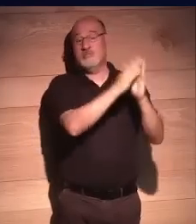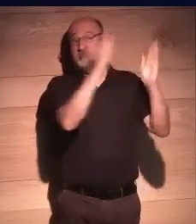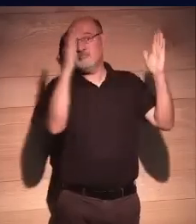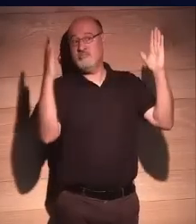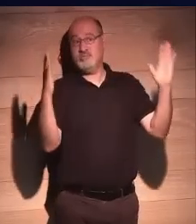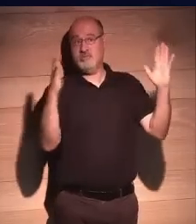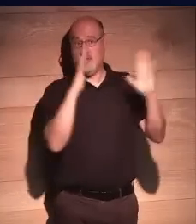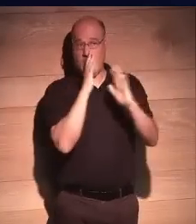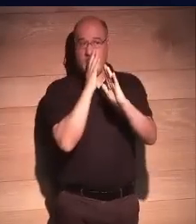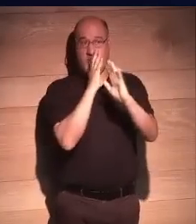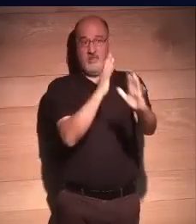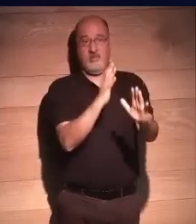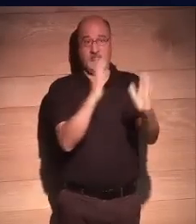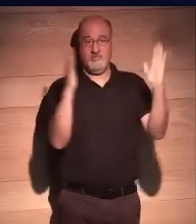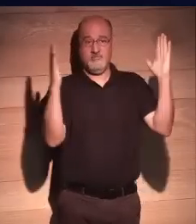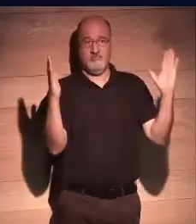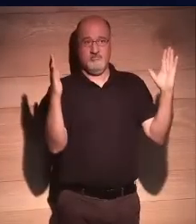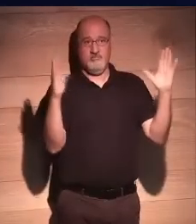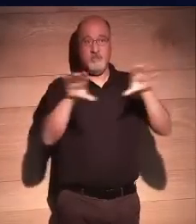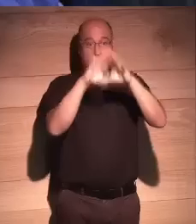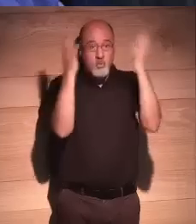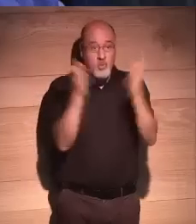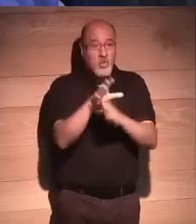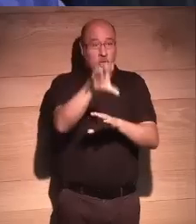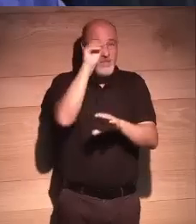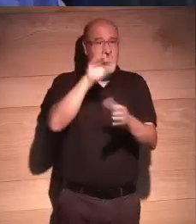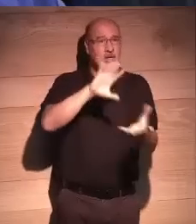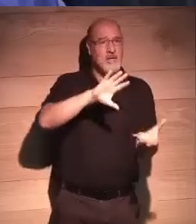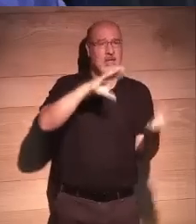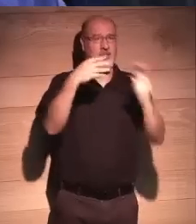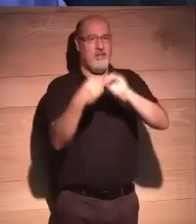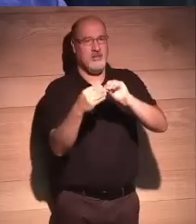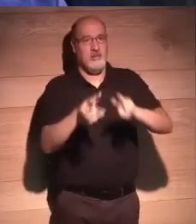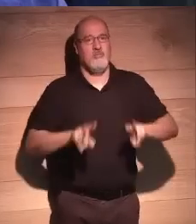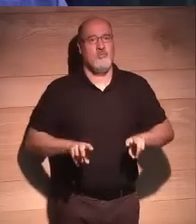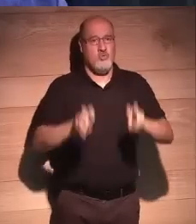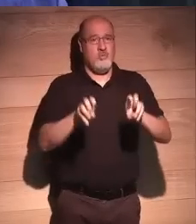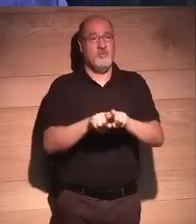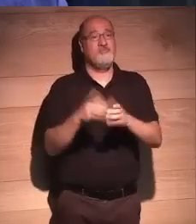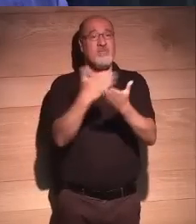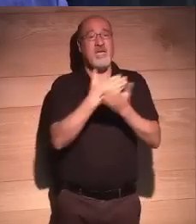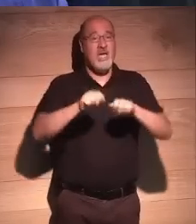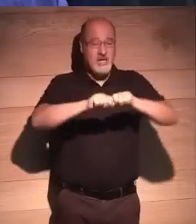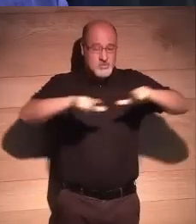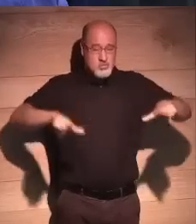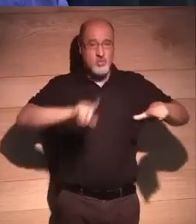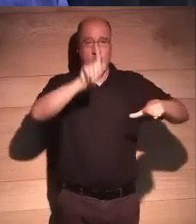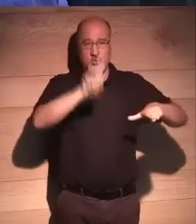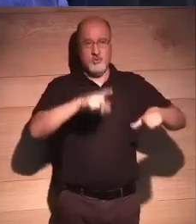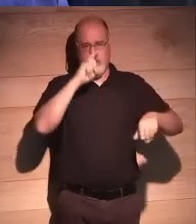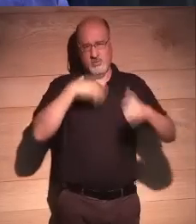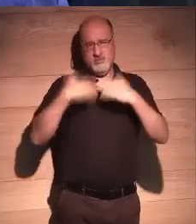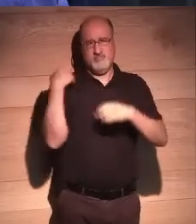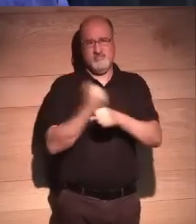se dejaba ver también incluso en los decorados de los Estudios 1. Por ejemplo, hice un trabajo que